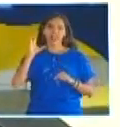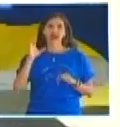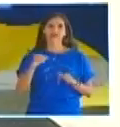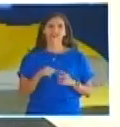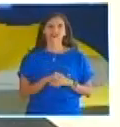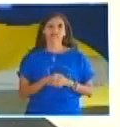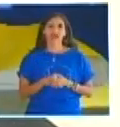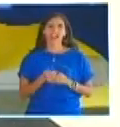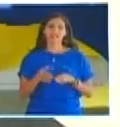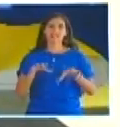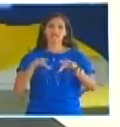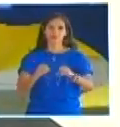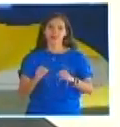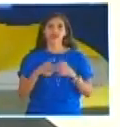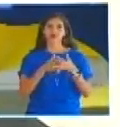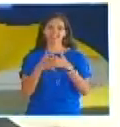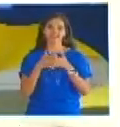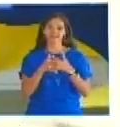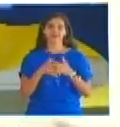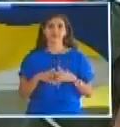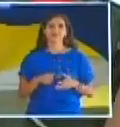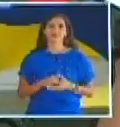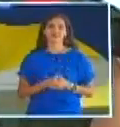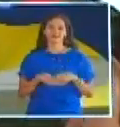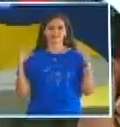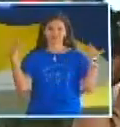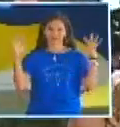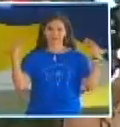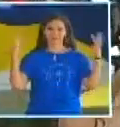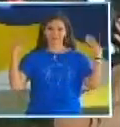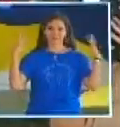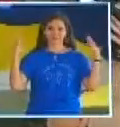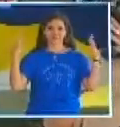imperio norteamericano. Muchas gracias, mi general.